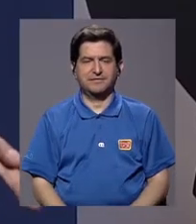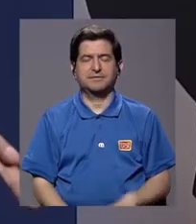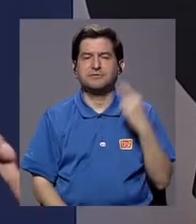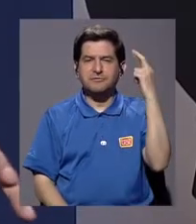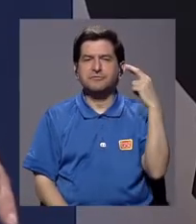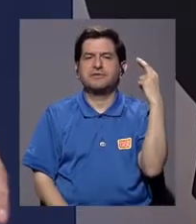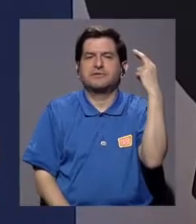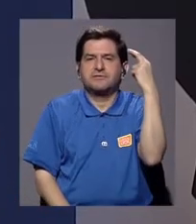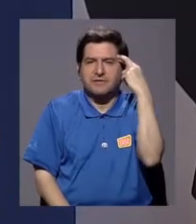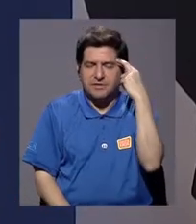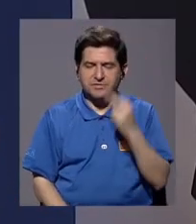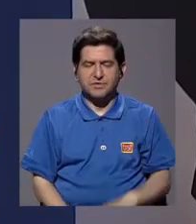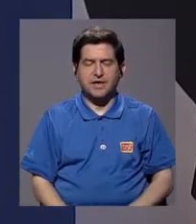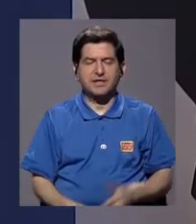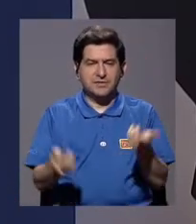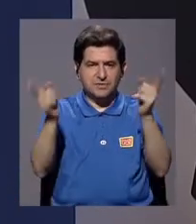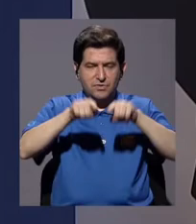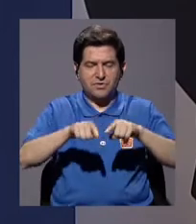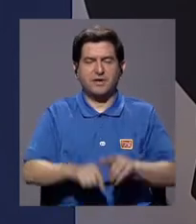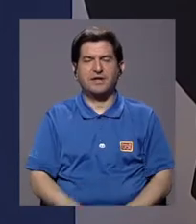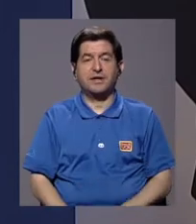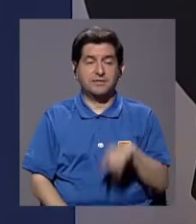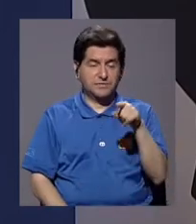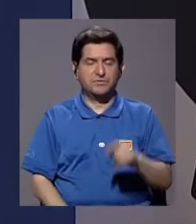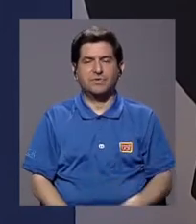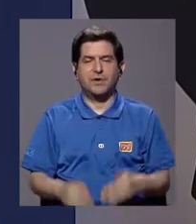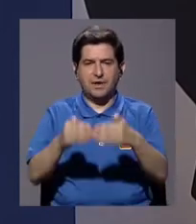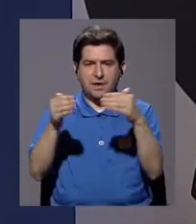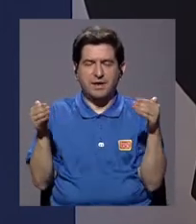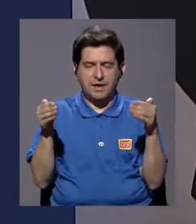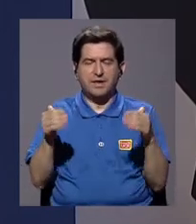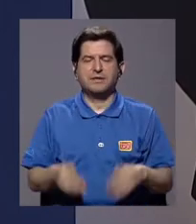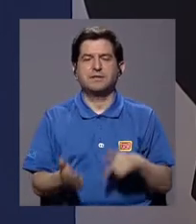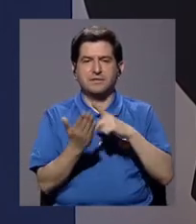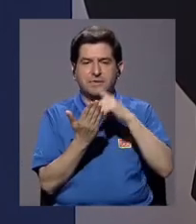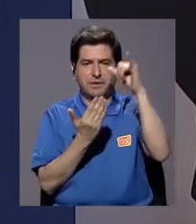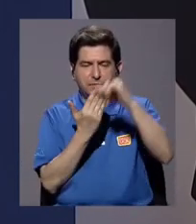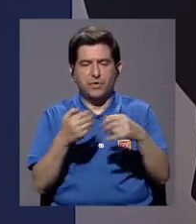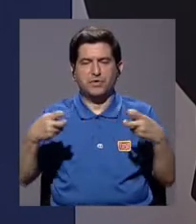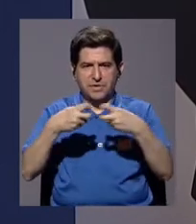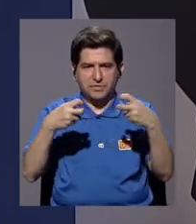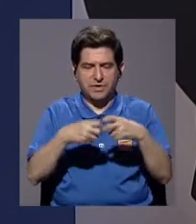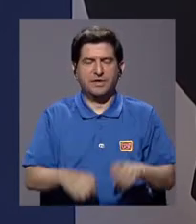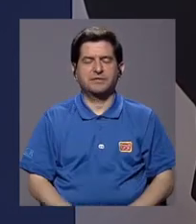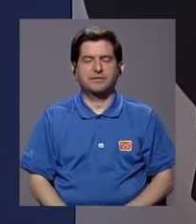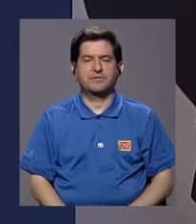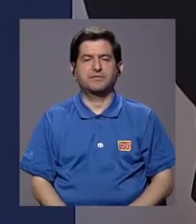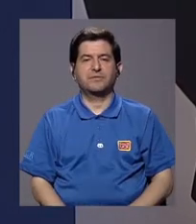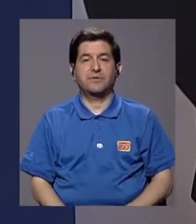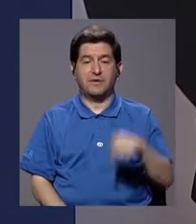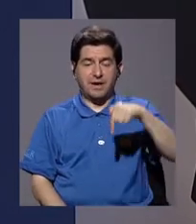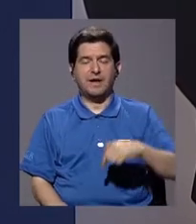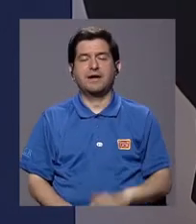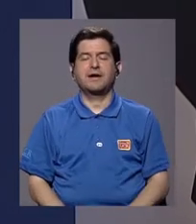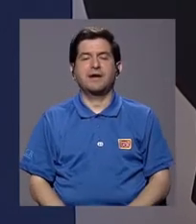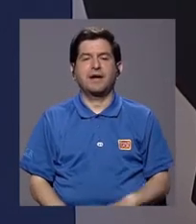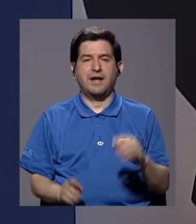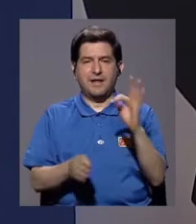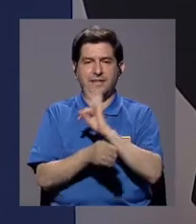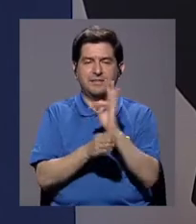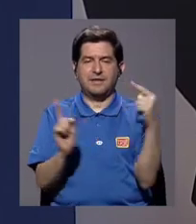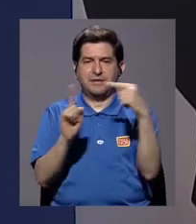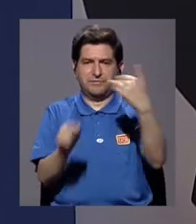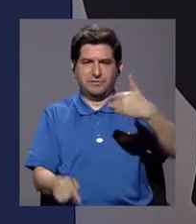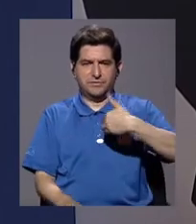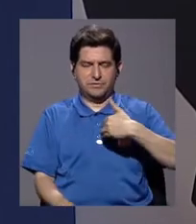hacemos una reflexión sobre todo el caso de Reventazón, que creo que es muy importante. Estamos haciendo televisión con sentido, acá en especial es Universidad